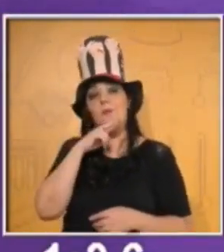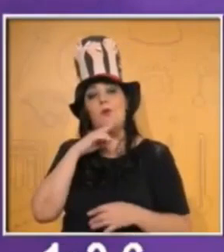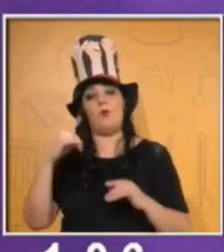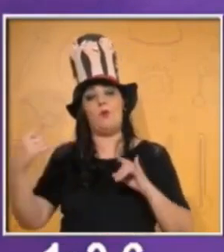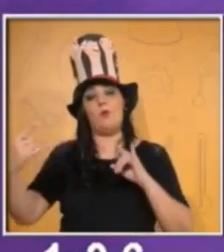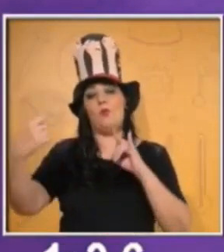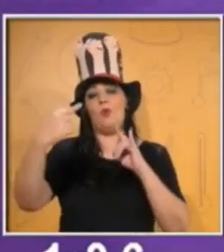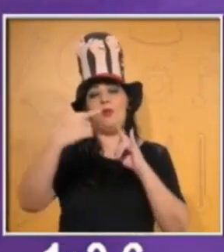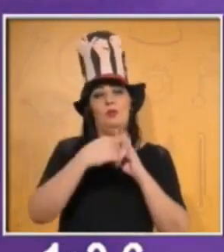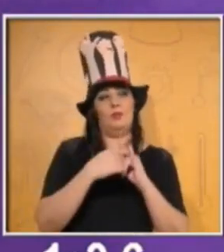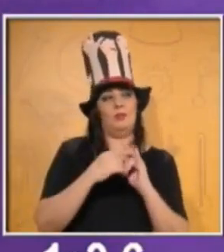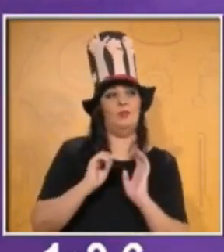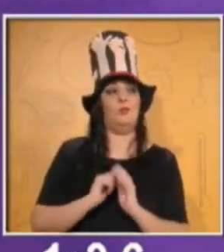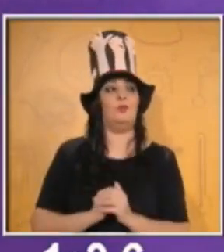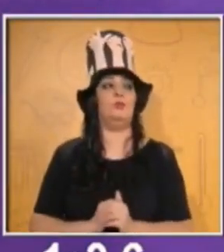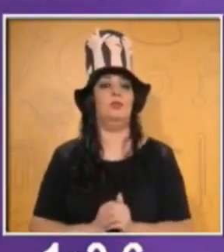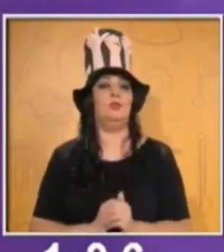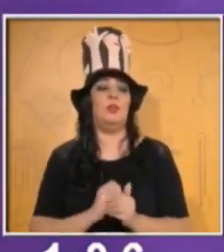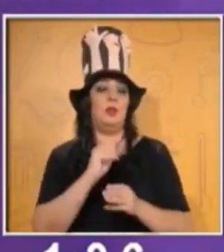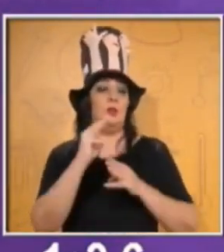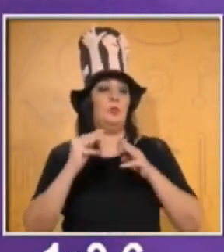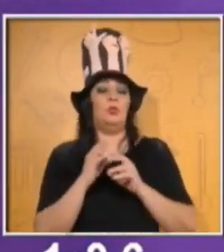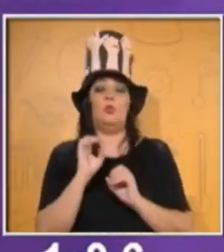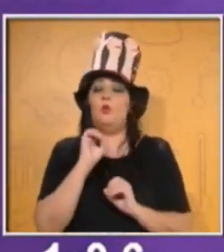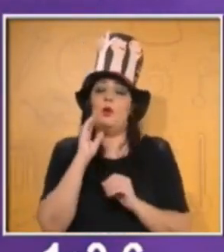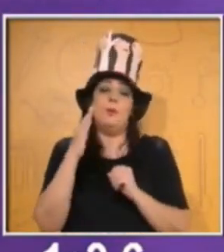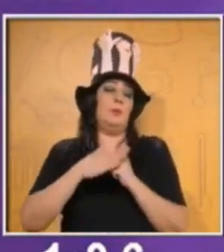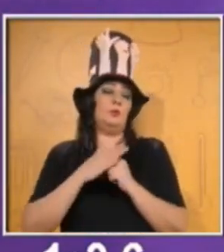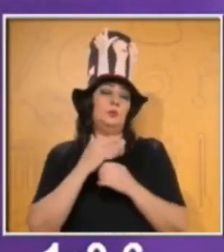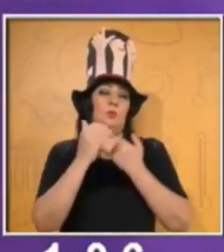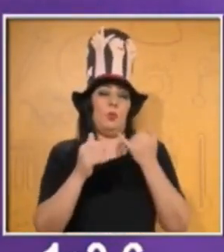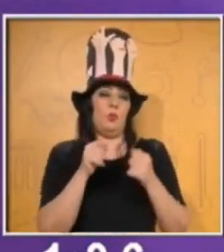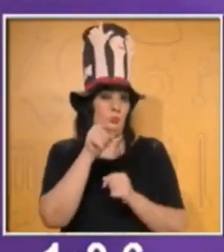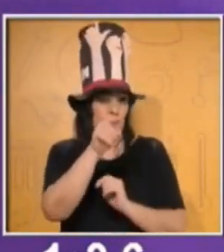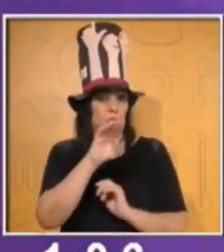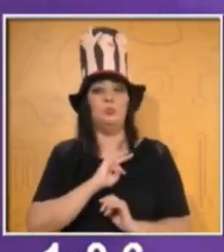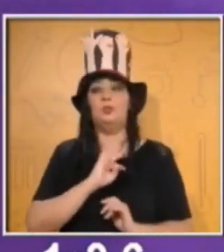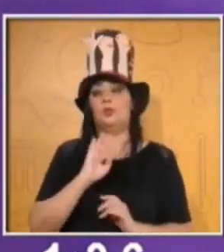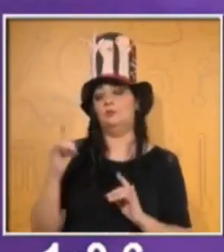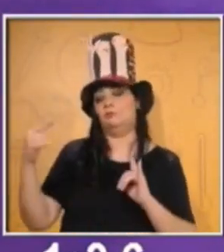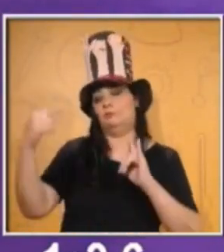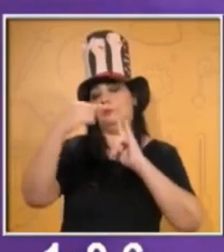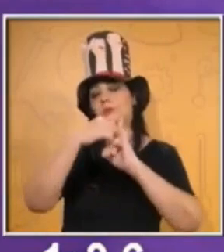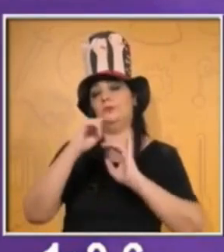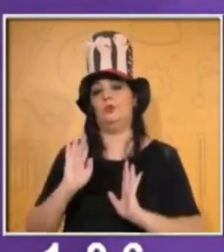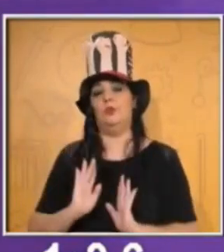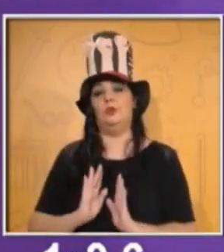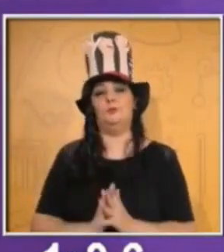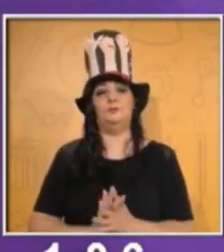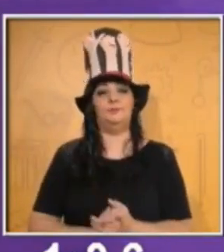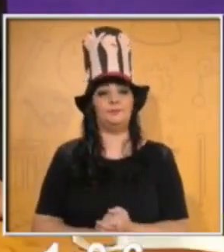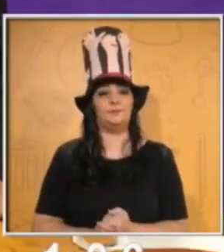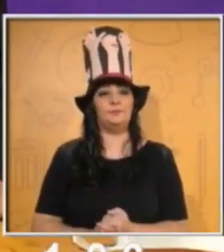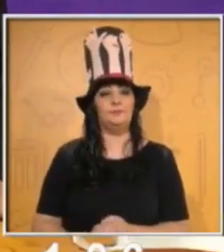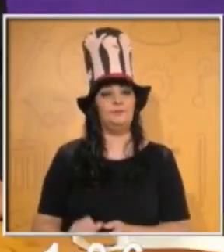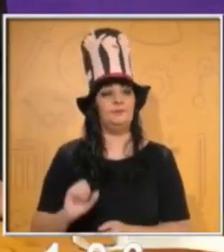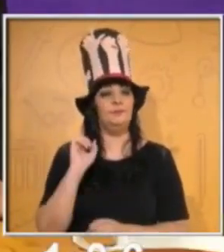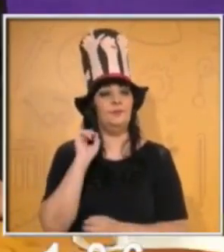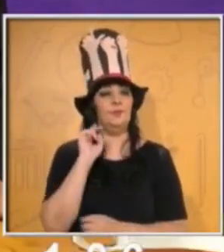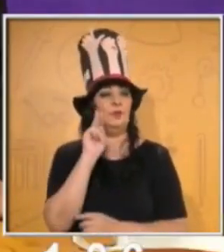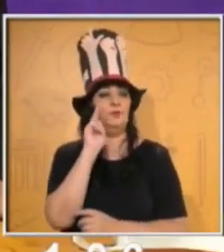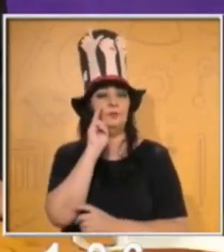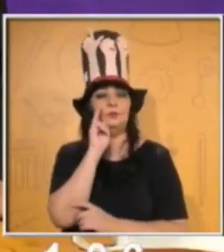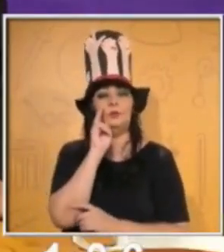mundo o en tu próxima cascarita tengas oportunidad de jugar. Muy bien, vamos a ver estas imágenes